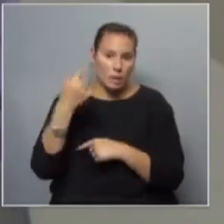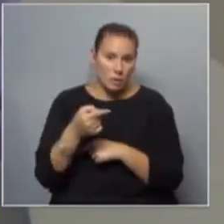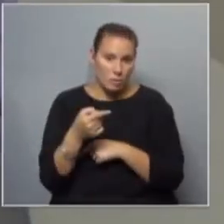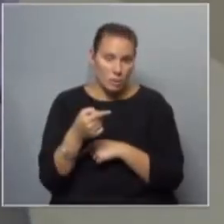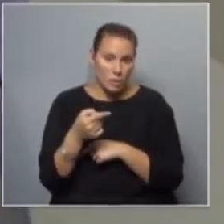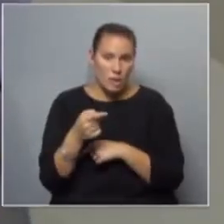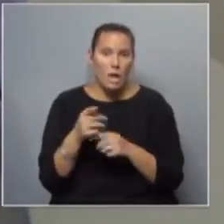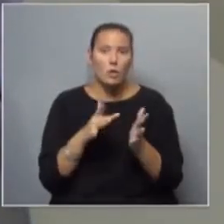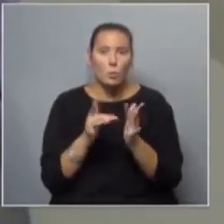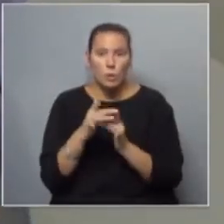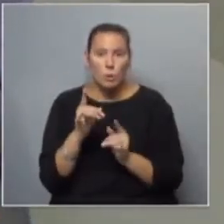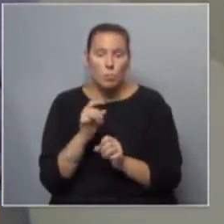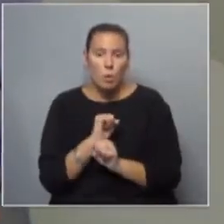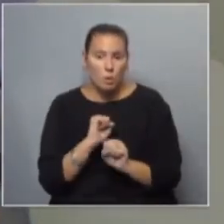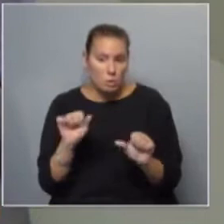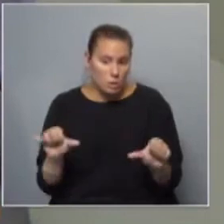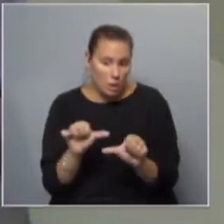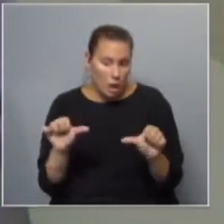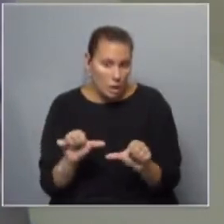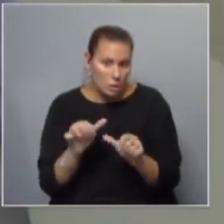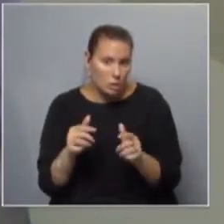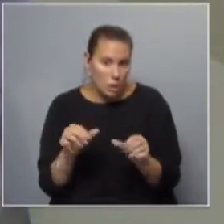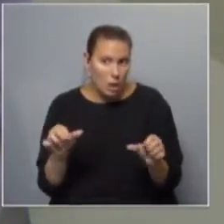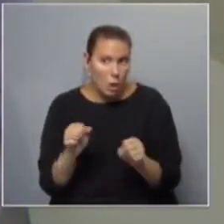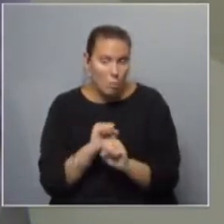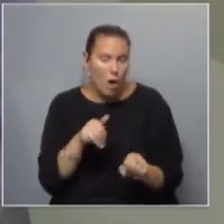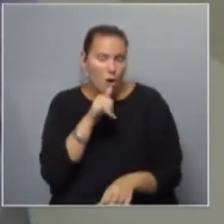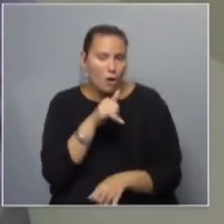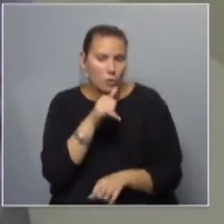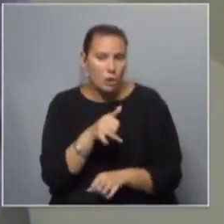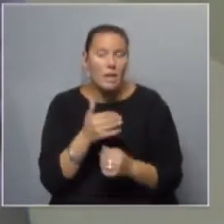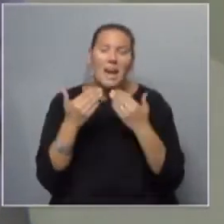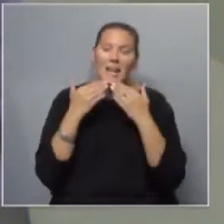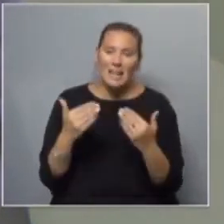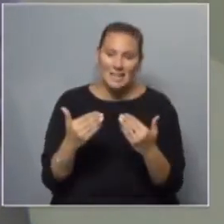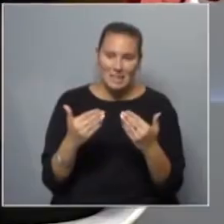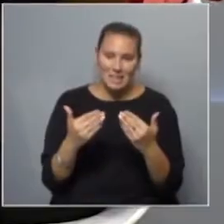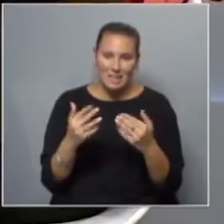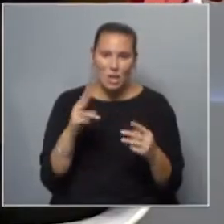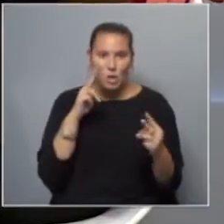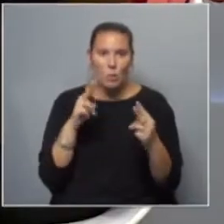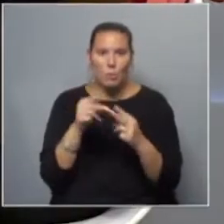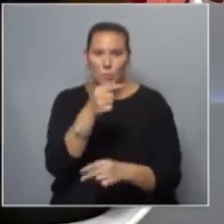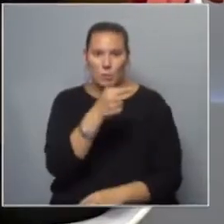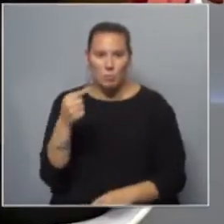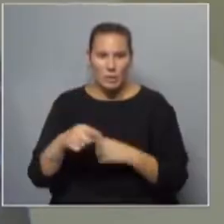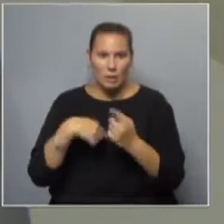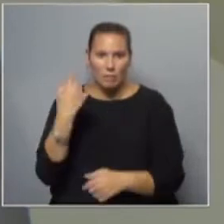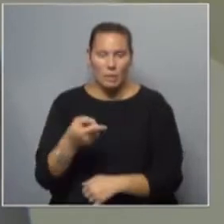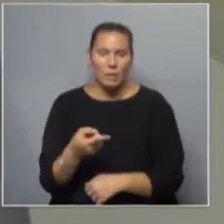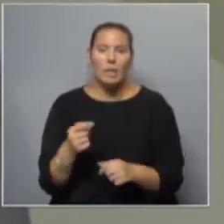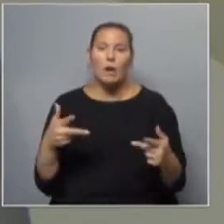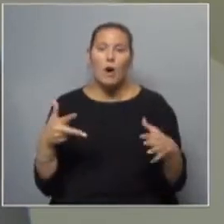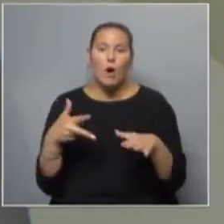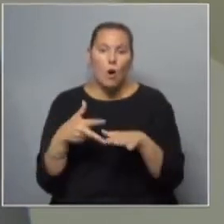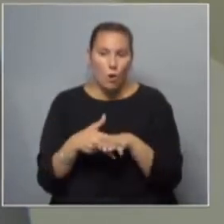medio de turismo, si hay algo más que se pueda hacer en esos días, también lo traemos. Gracias, chicas. Hasta la semana que viene. Hasta la semana próxima.